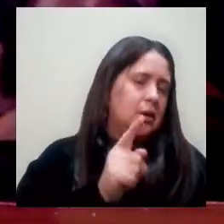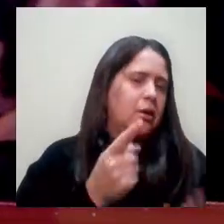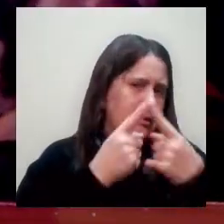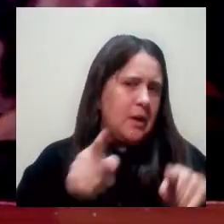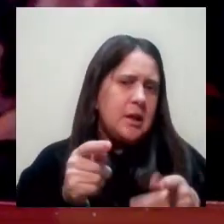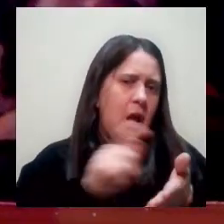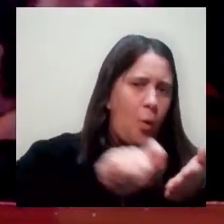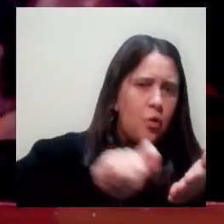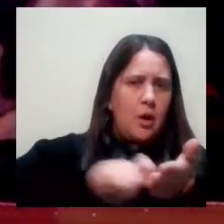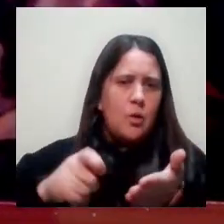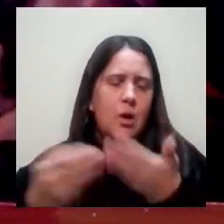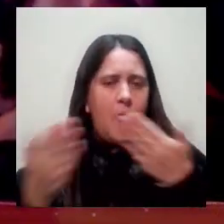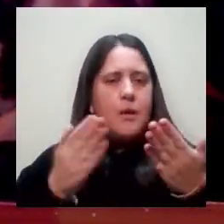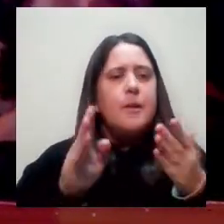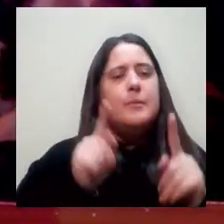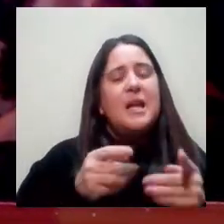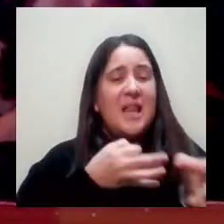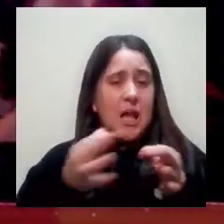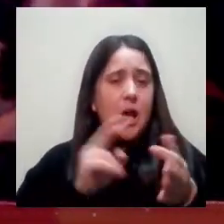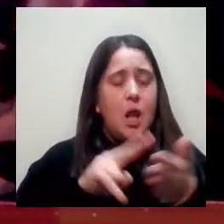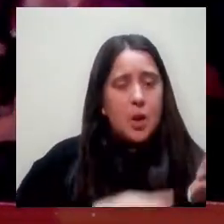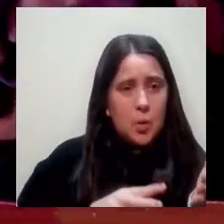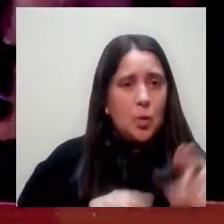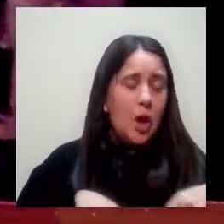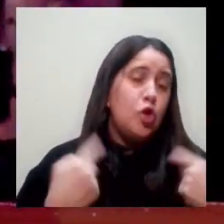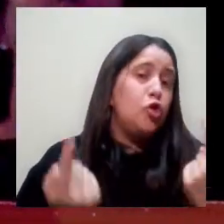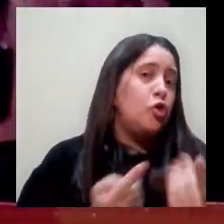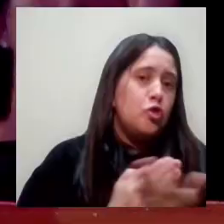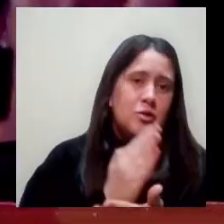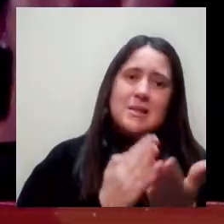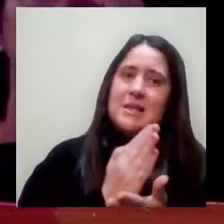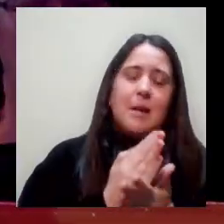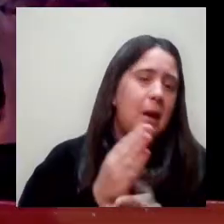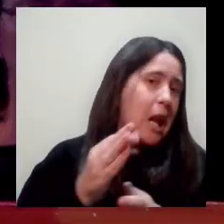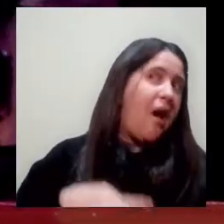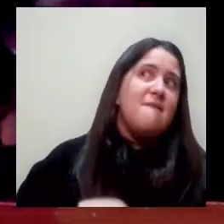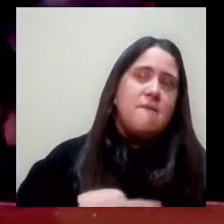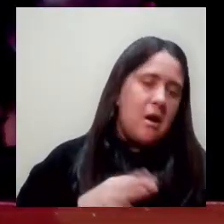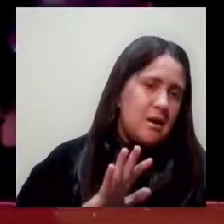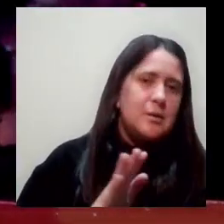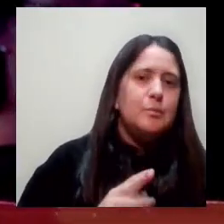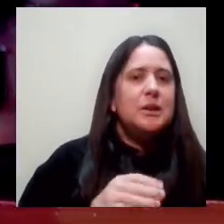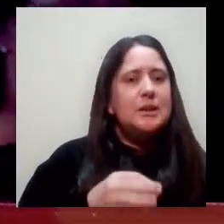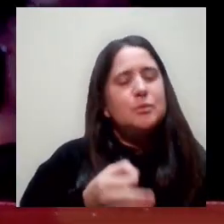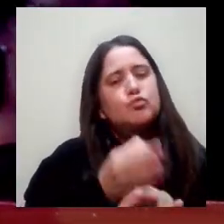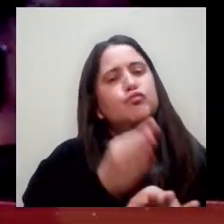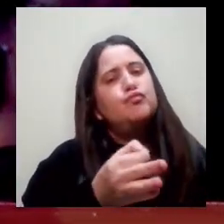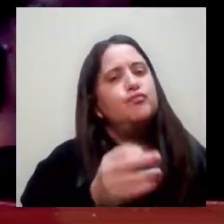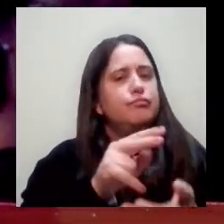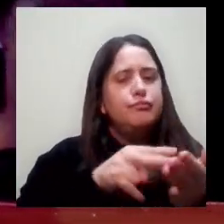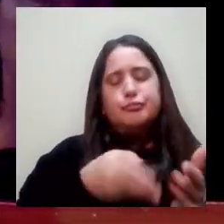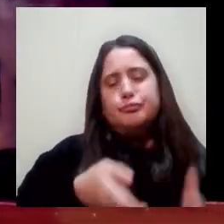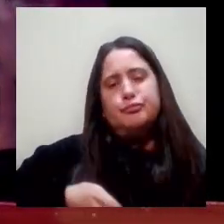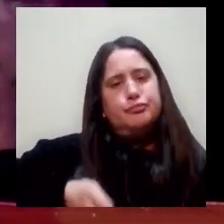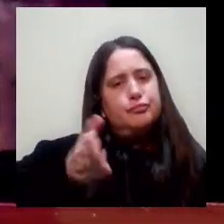Martínez. Estrategias de lectura que ponemos todas y todas a lo largo de la vida, porque la enseñanza de la lectura es en todo el trayecto. Y cuando ya